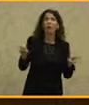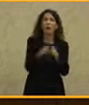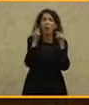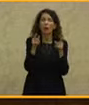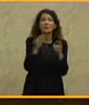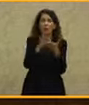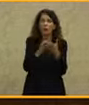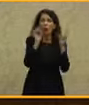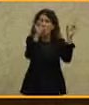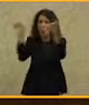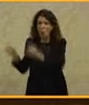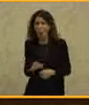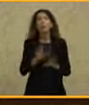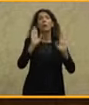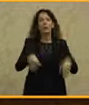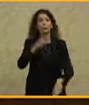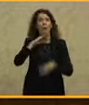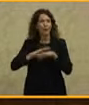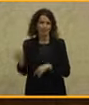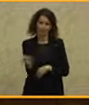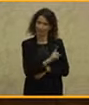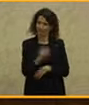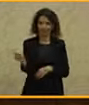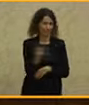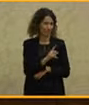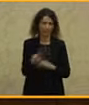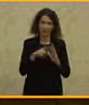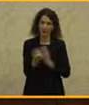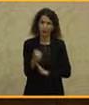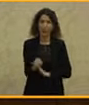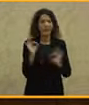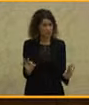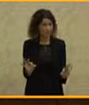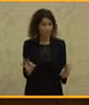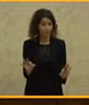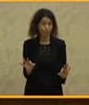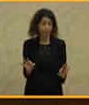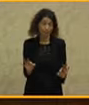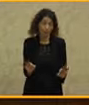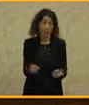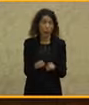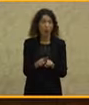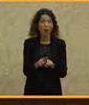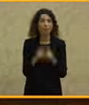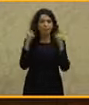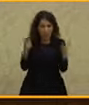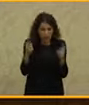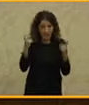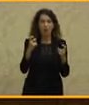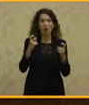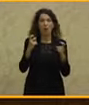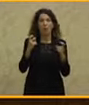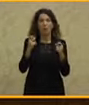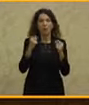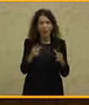Y, sin embargo, no se está cumpliendo la ley, no se cumple. Es así, pero tendremos que reforzar los